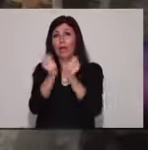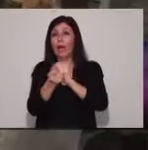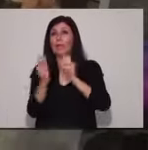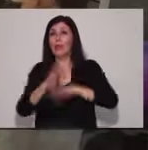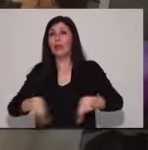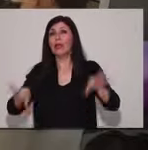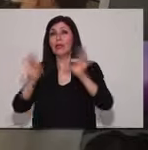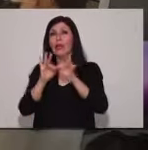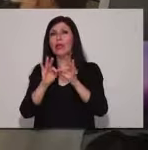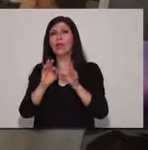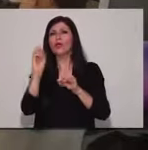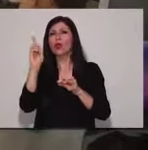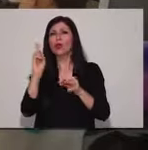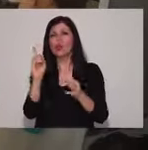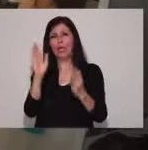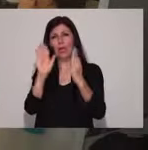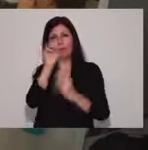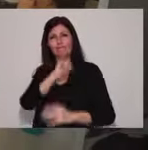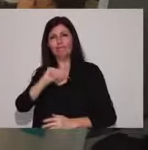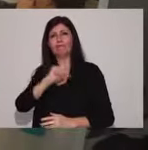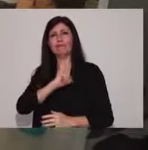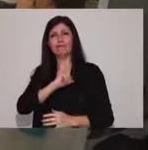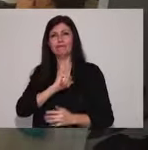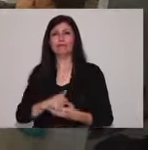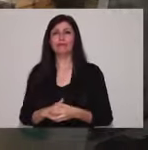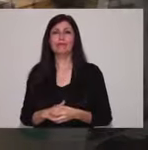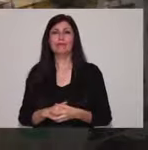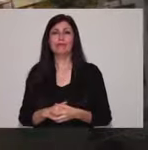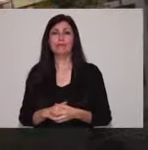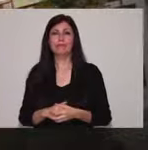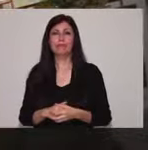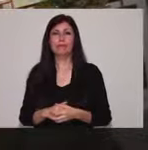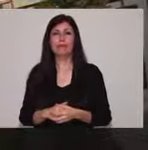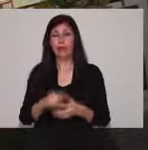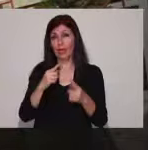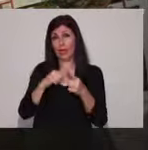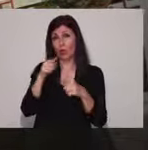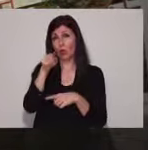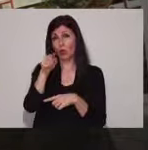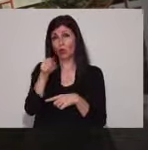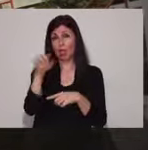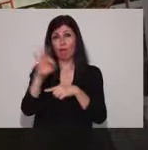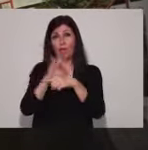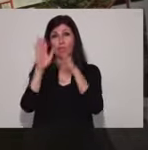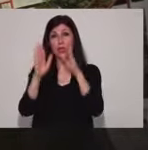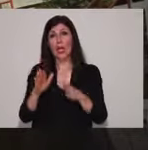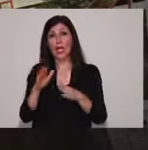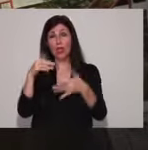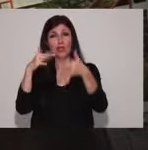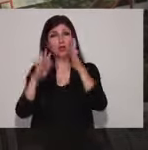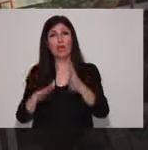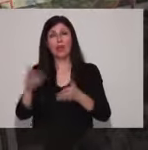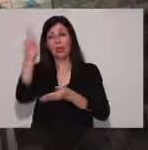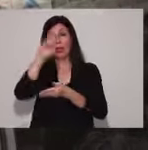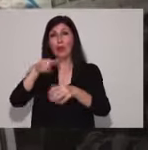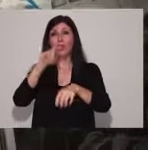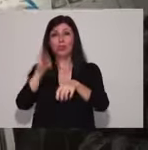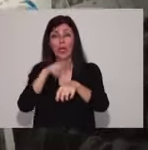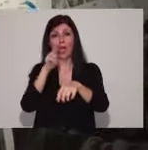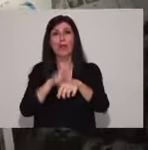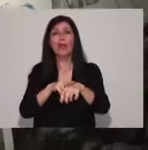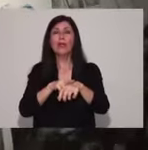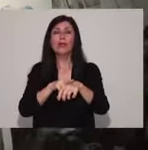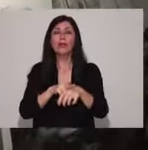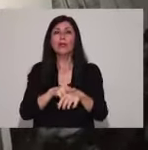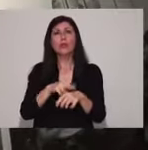pero el cambio más importante es el actitudinal. Así que usted, funcionario y estudiante de la Universidad